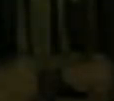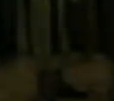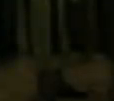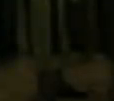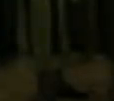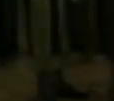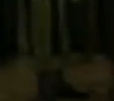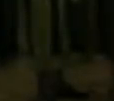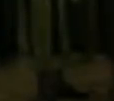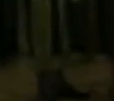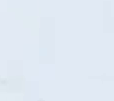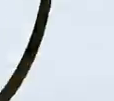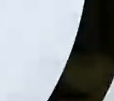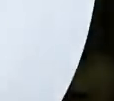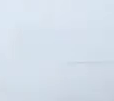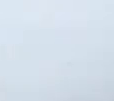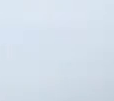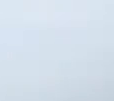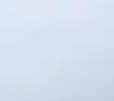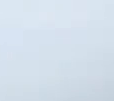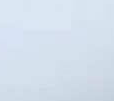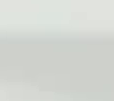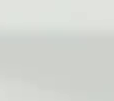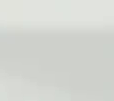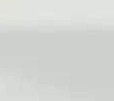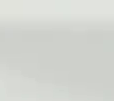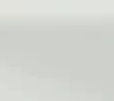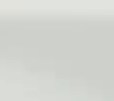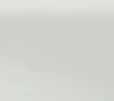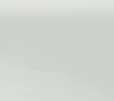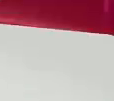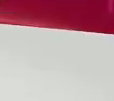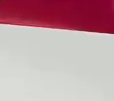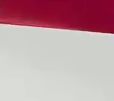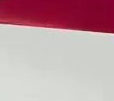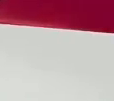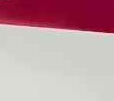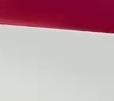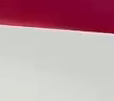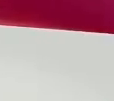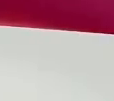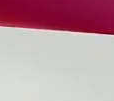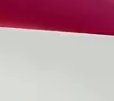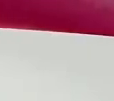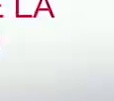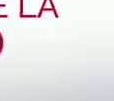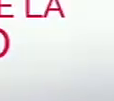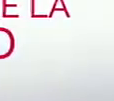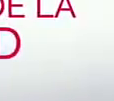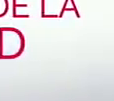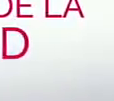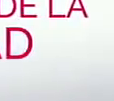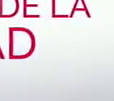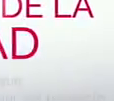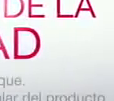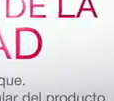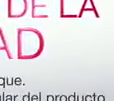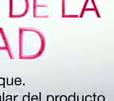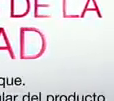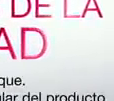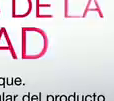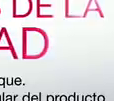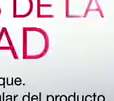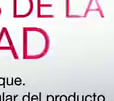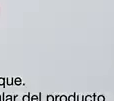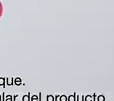Mañana, 21 horas, por RTS. Cicatricure Advance es una crema completa que ayuda a reducir visiblemente